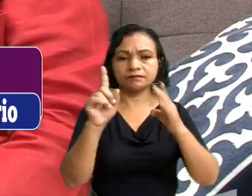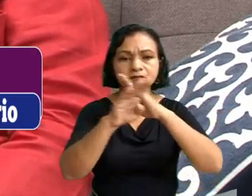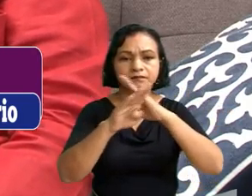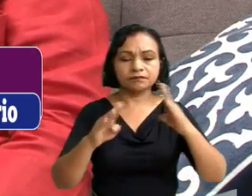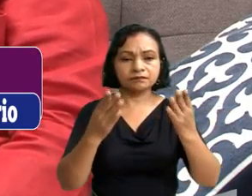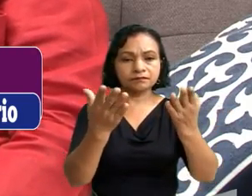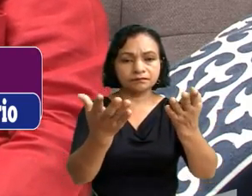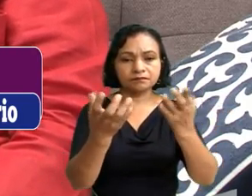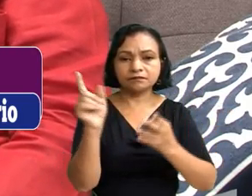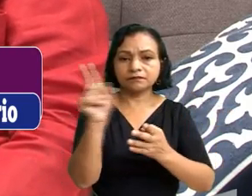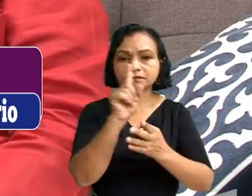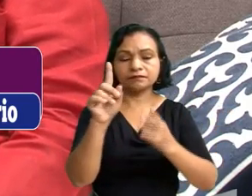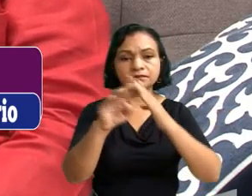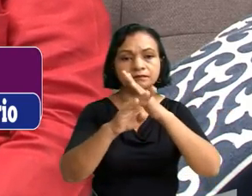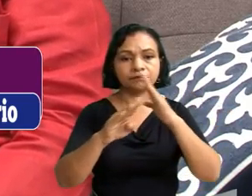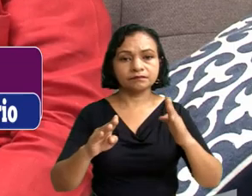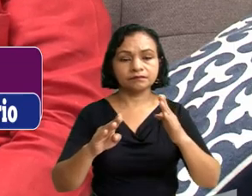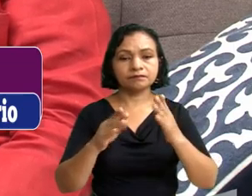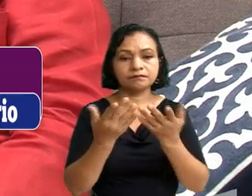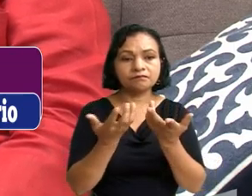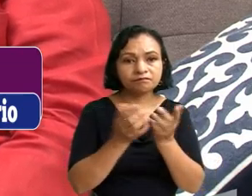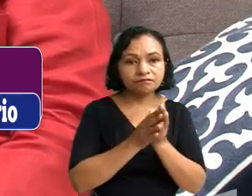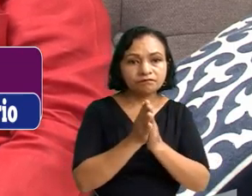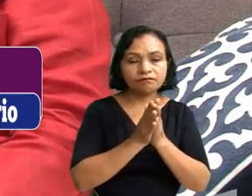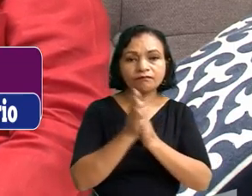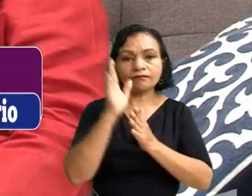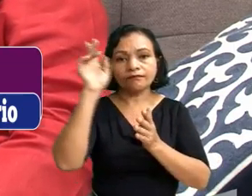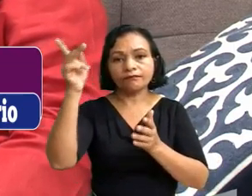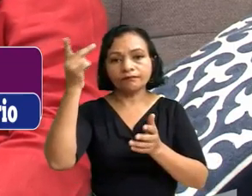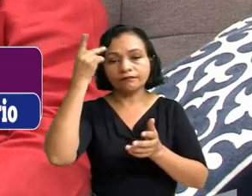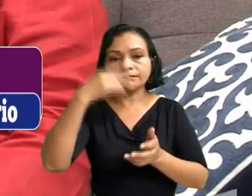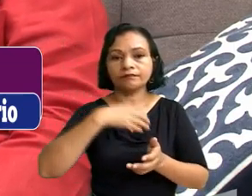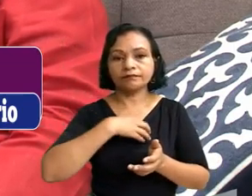quieren la paz son por intereses politiqueros